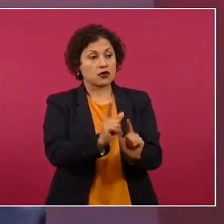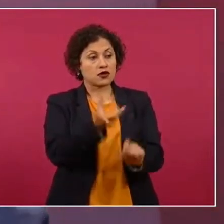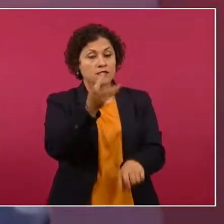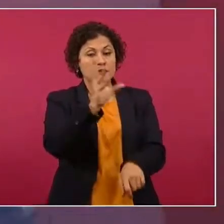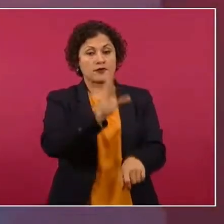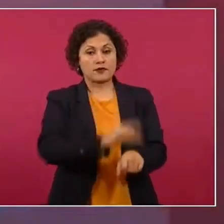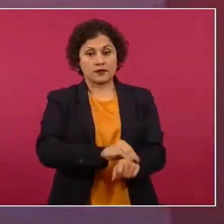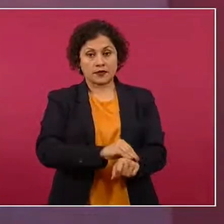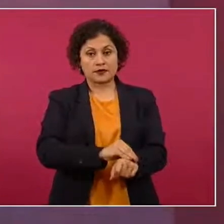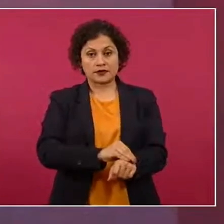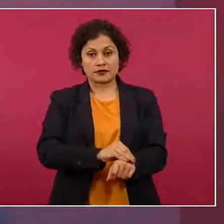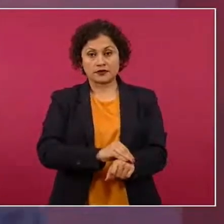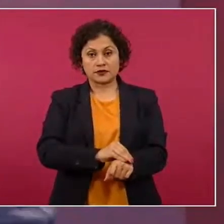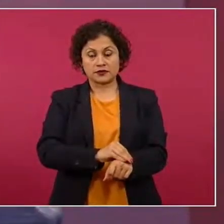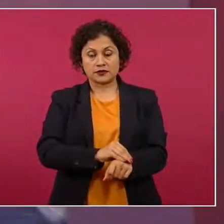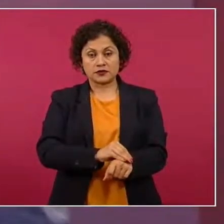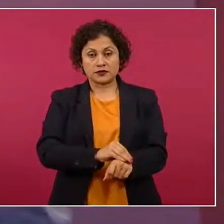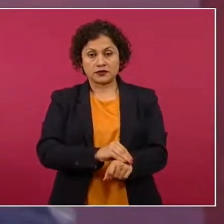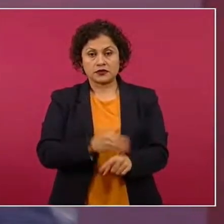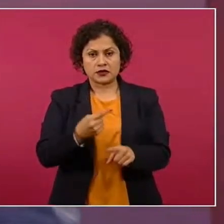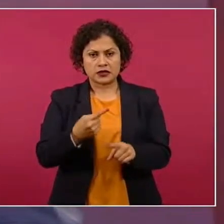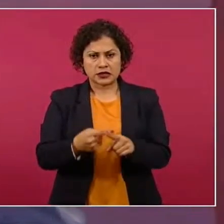de un ministro,